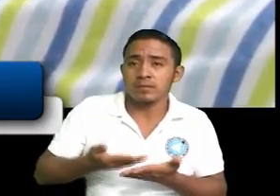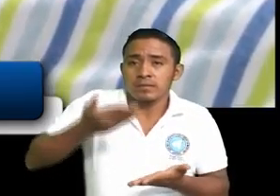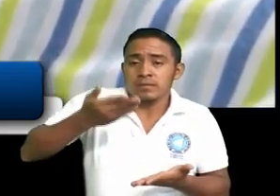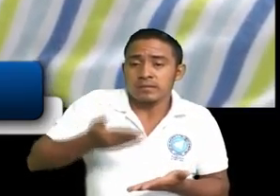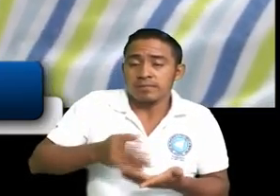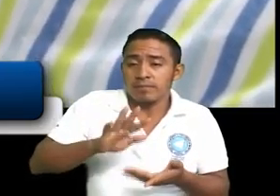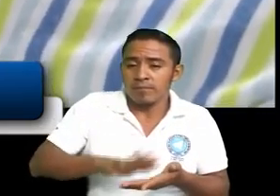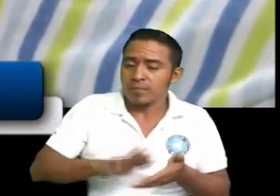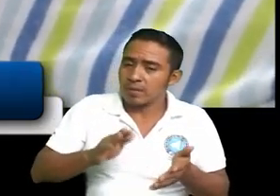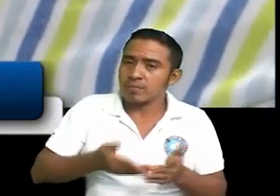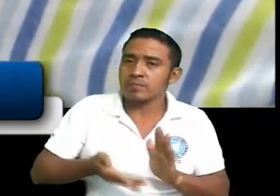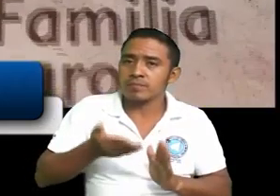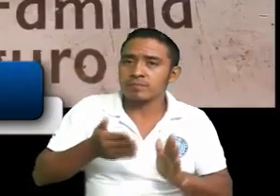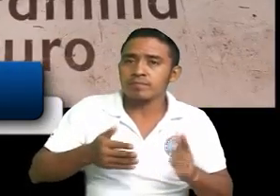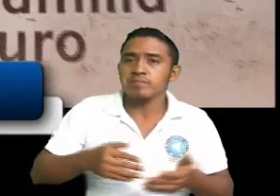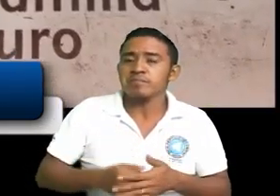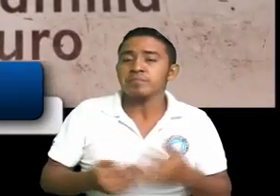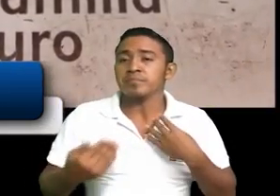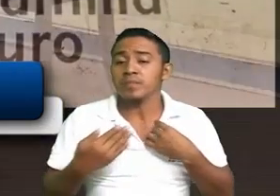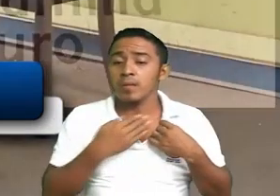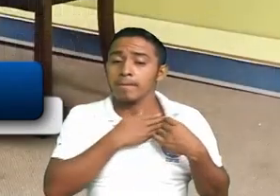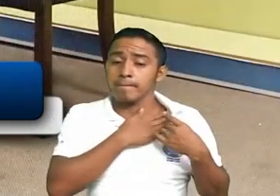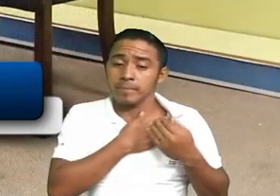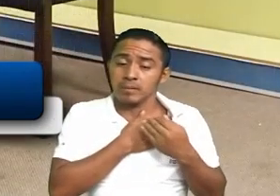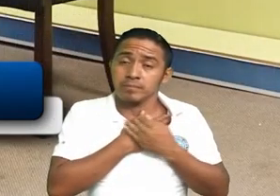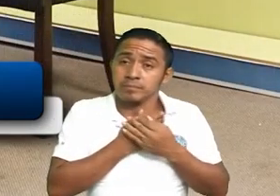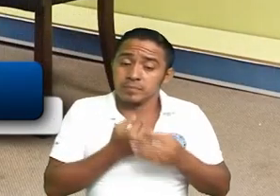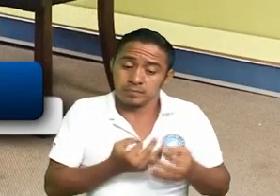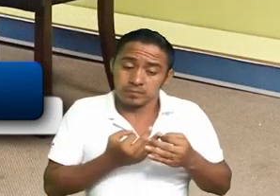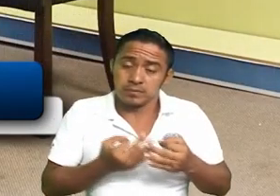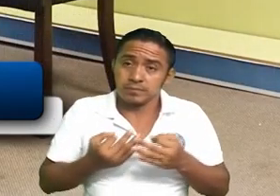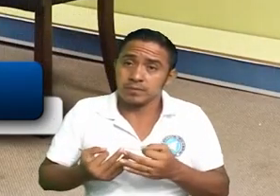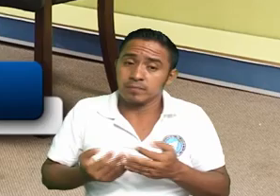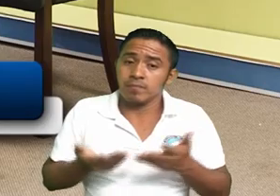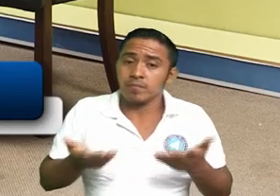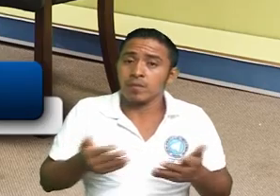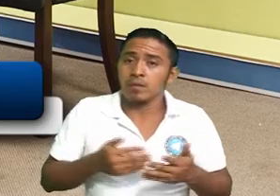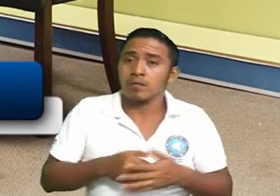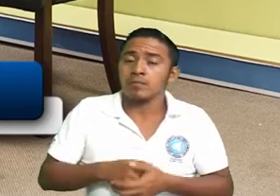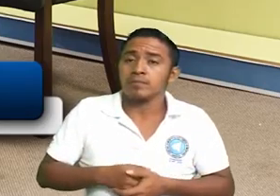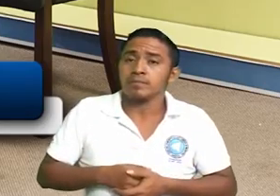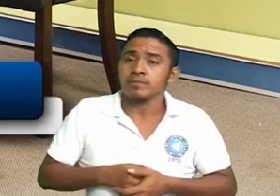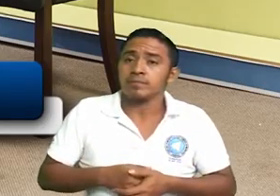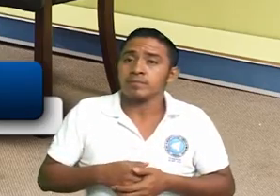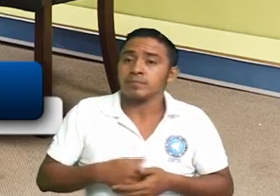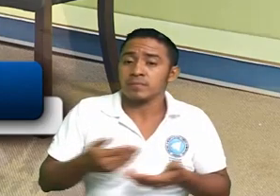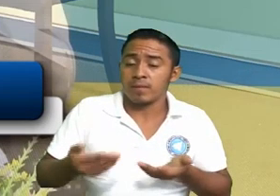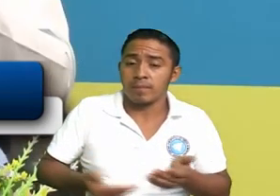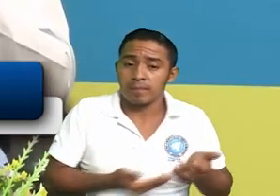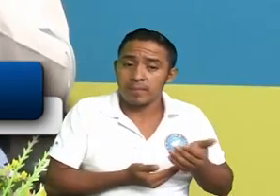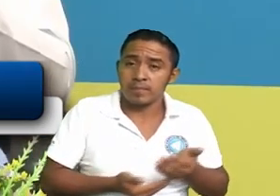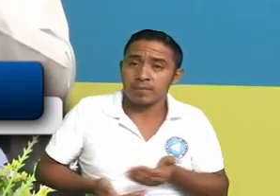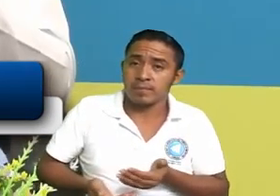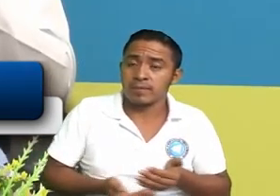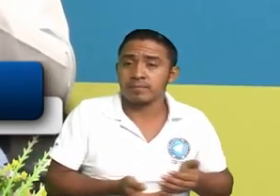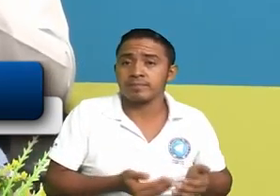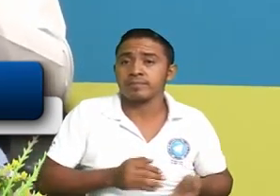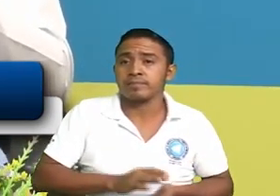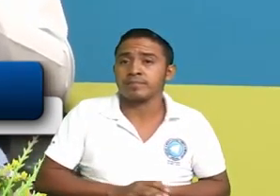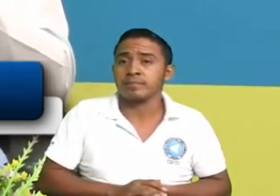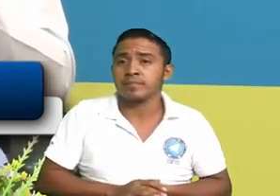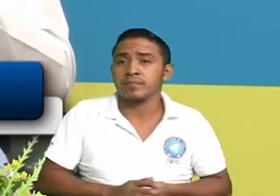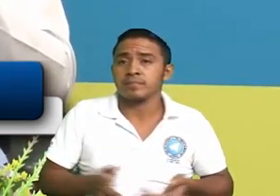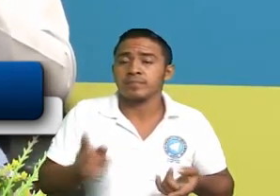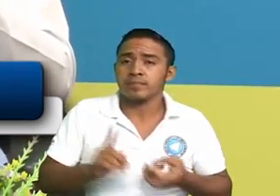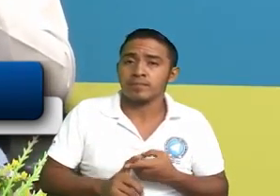la seguridad. Me imagino que el bebé se siente como más seguro. Más seguro. Más en confianza. Sí. Más en confianza,